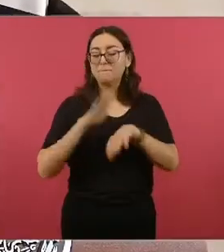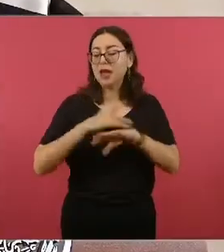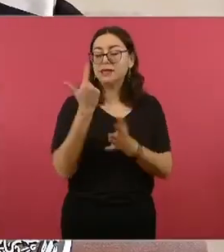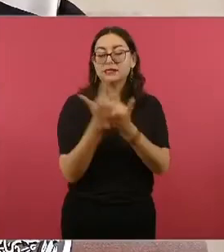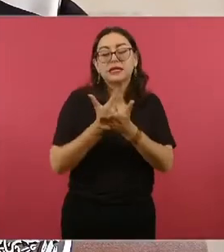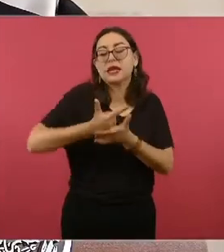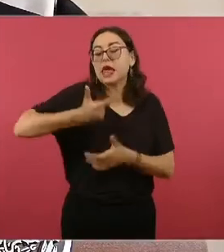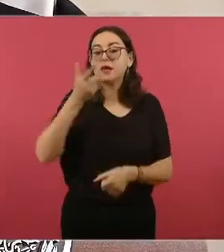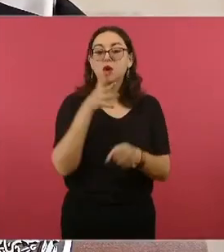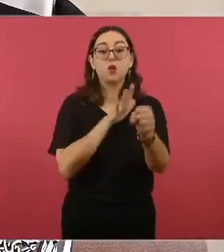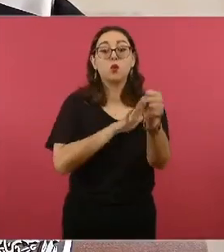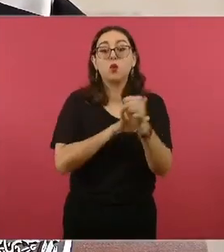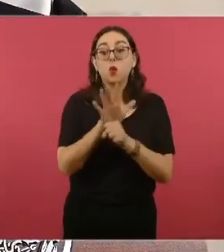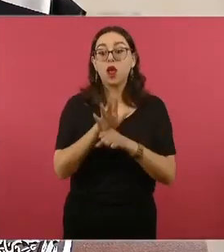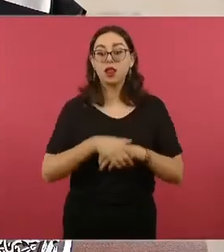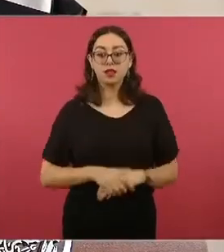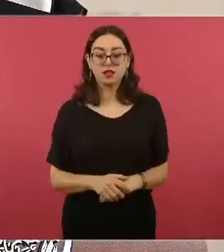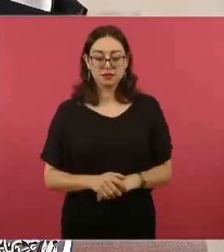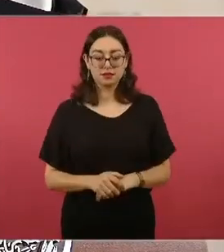porque